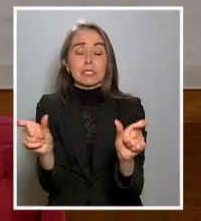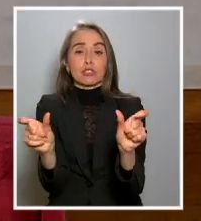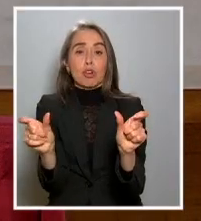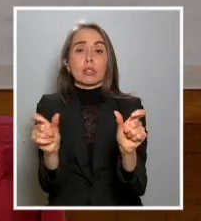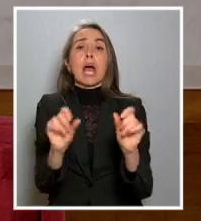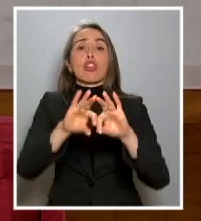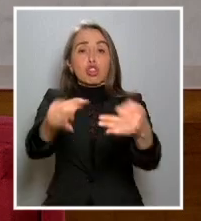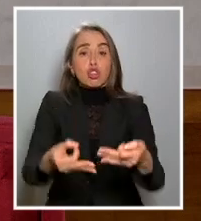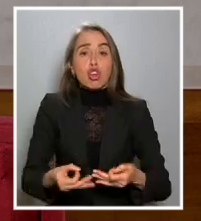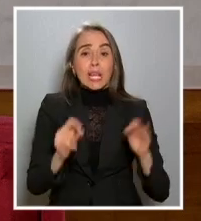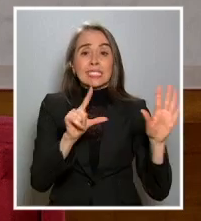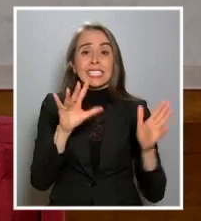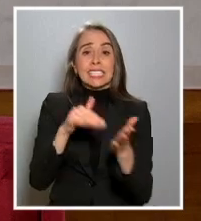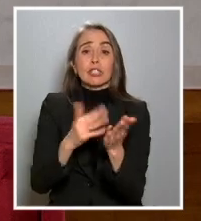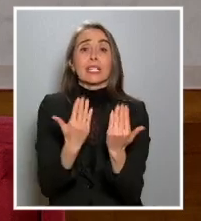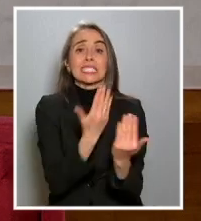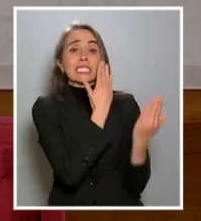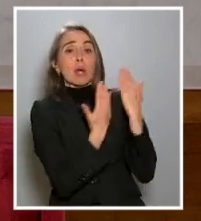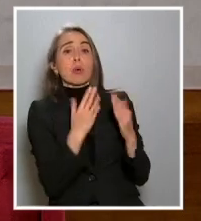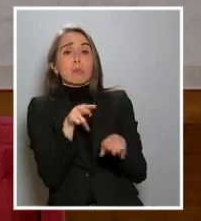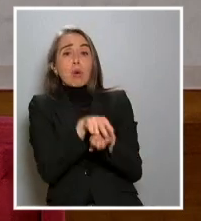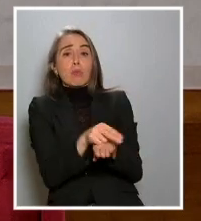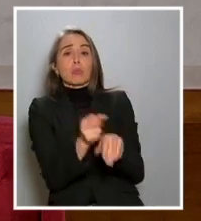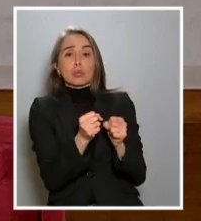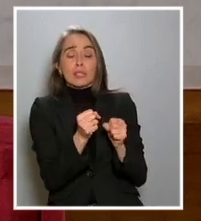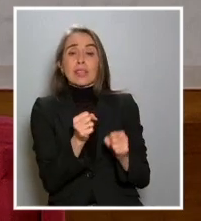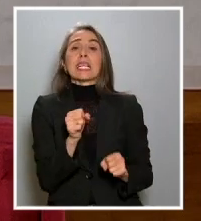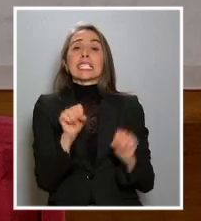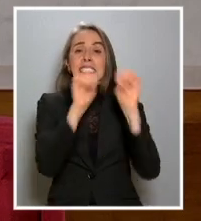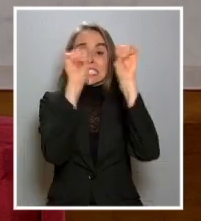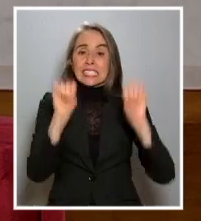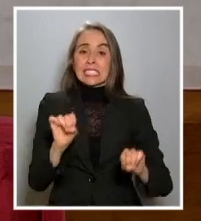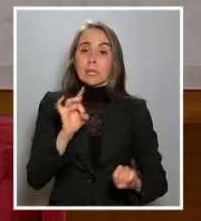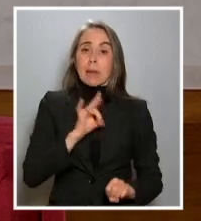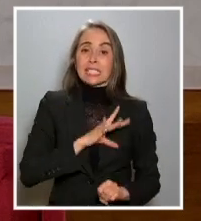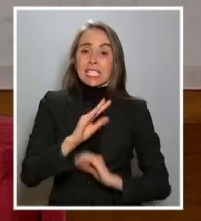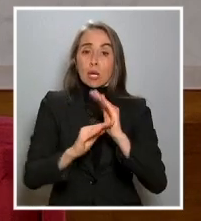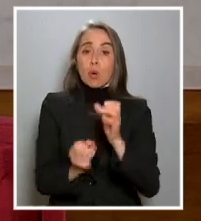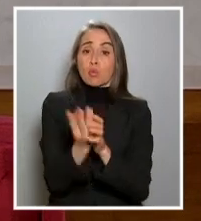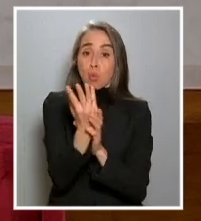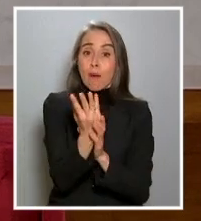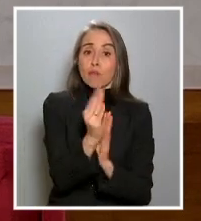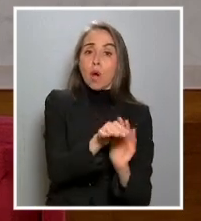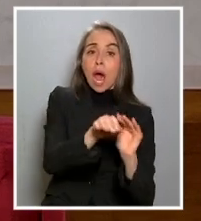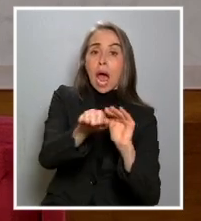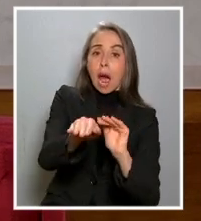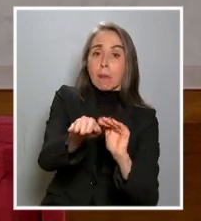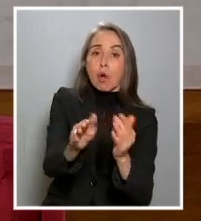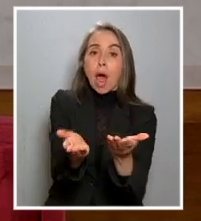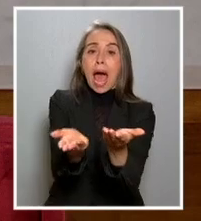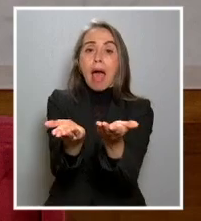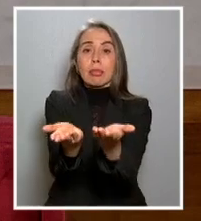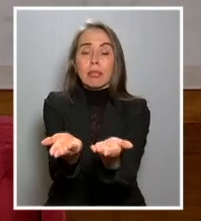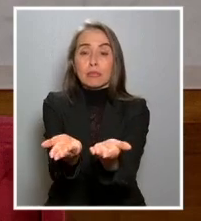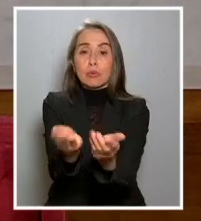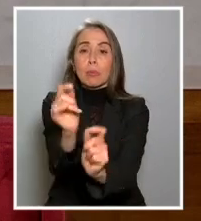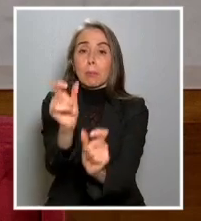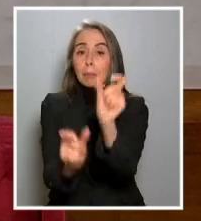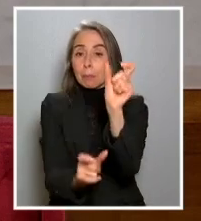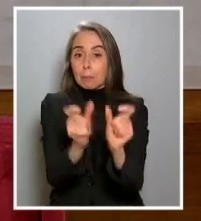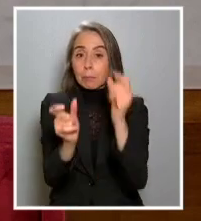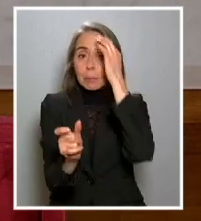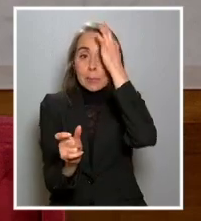esas 75.000 personas. El sistema Chile Cuida va a entregar apoyo y atención a